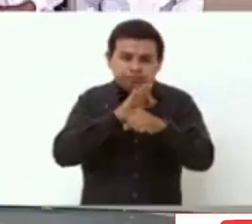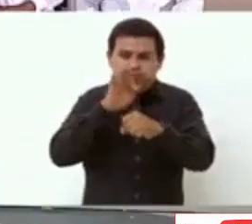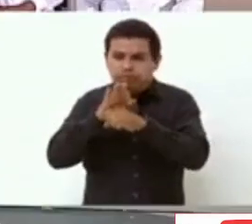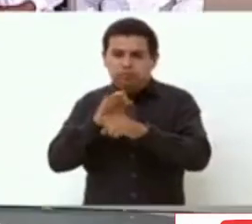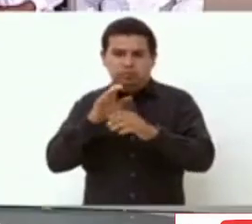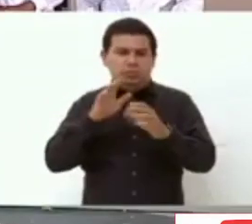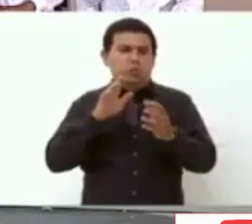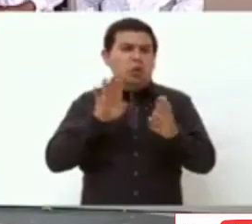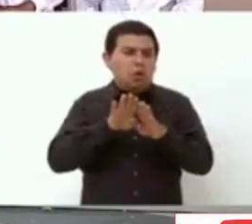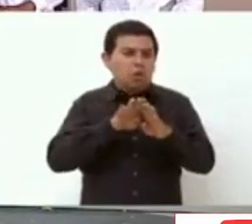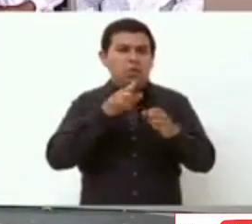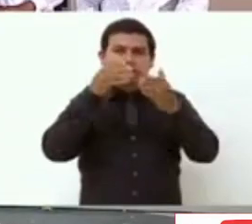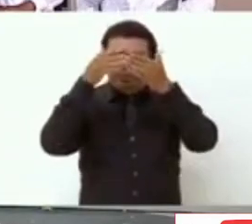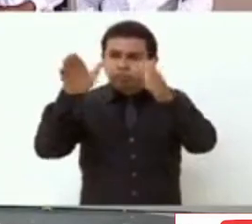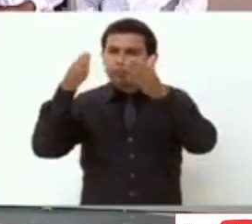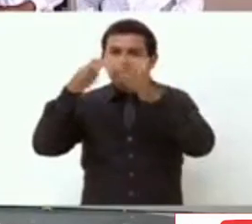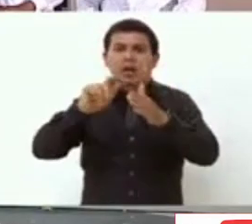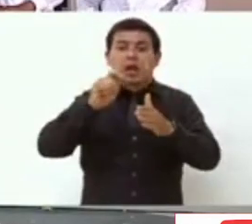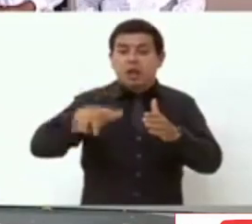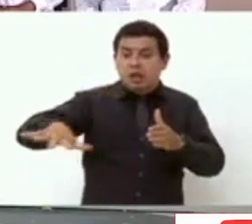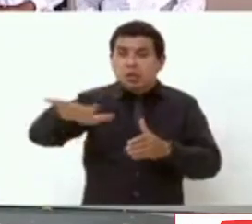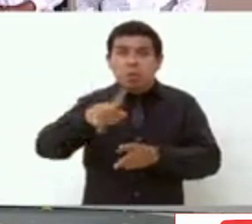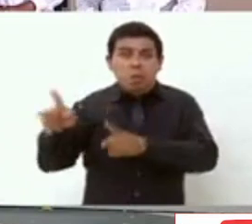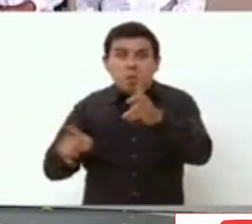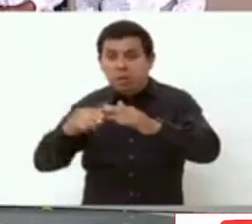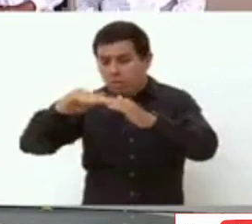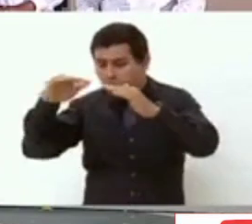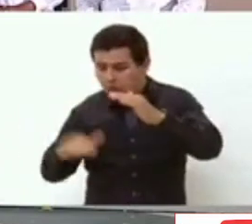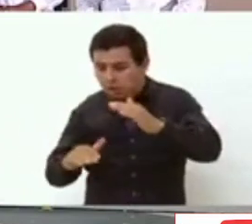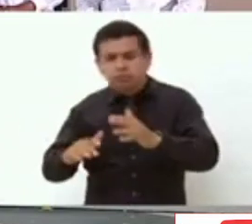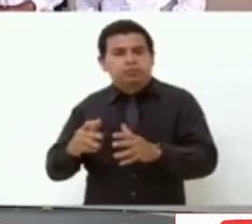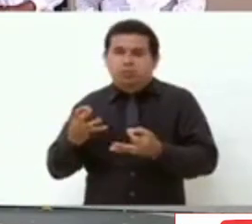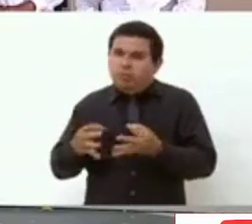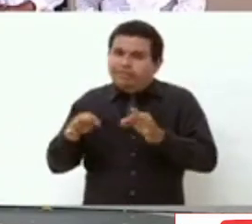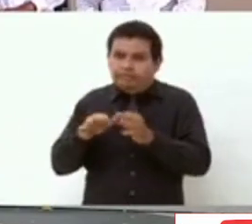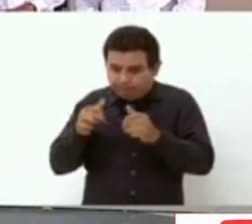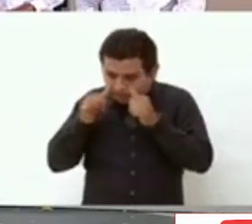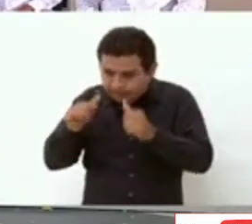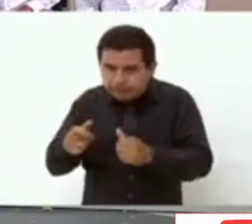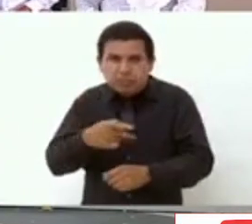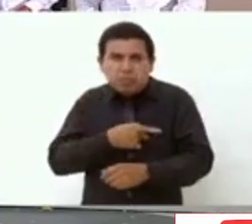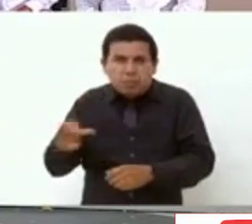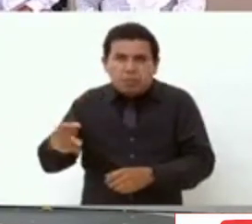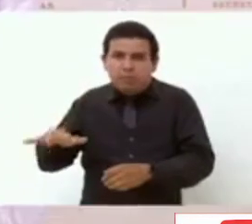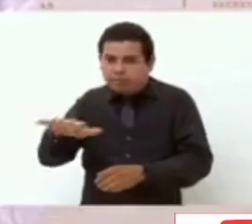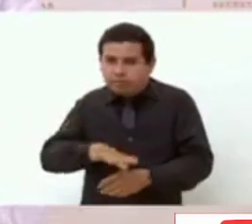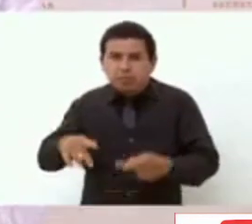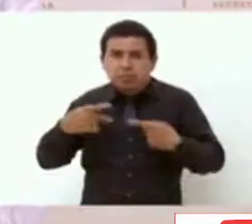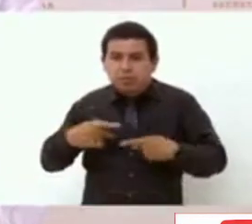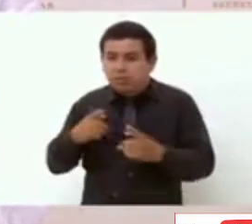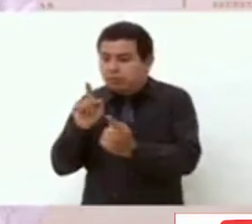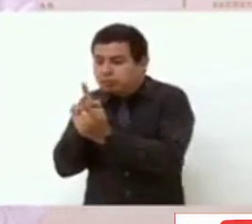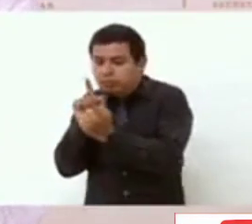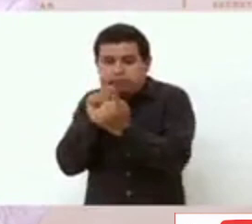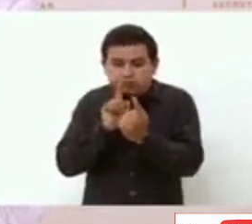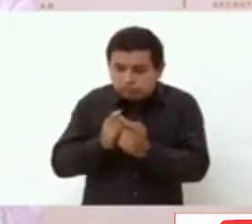mi querido México desde abajo y con su gente. Comentaba yo